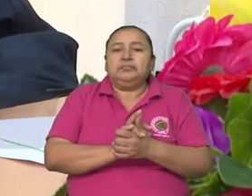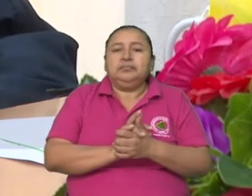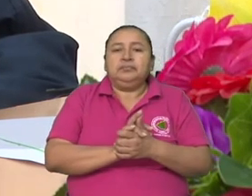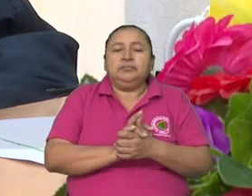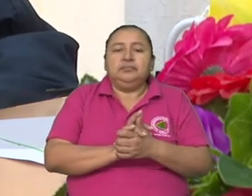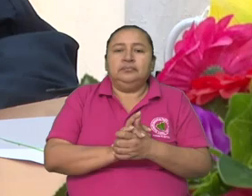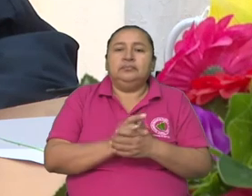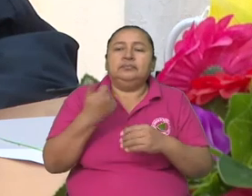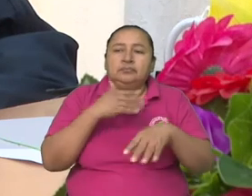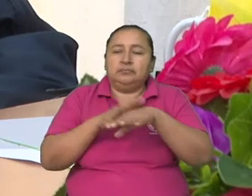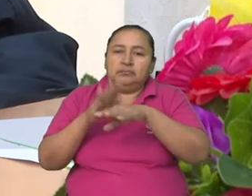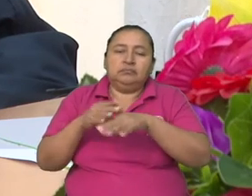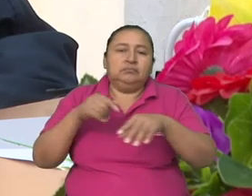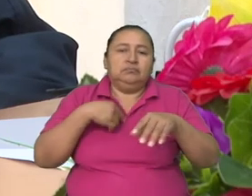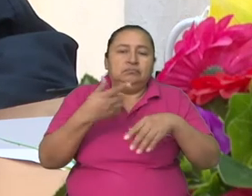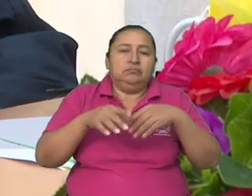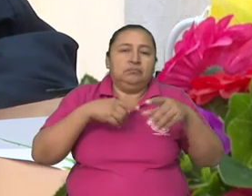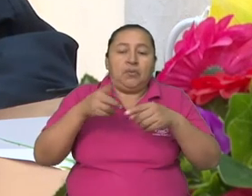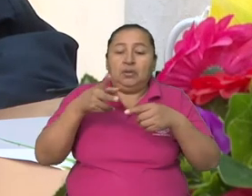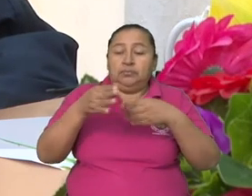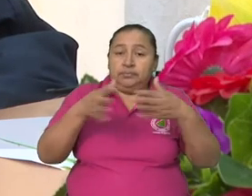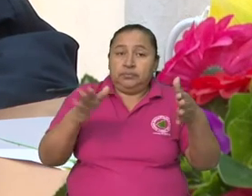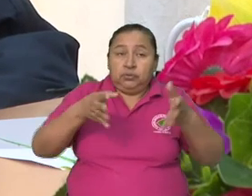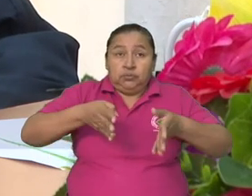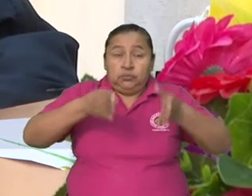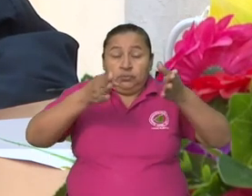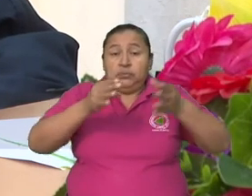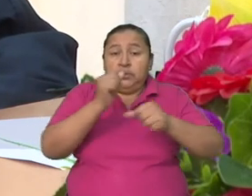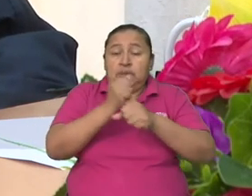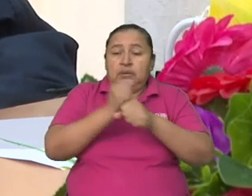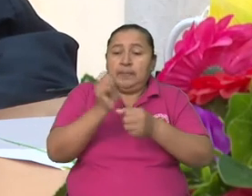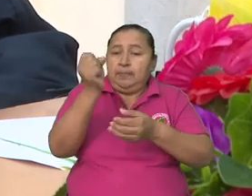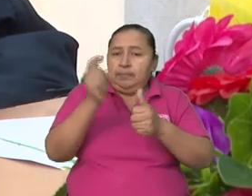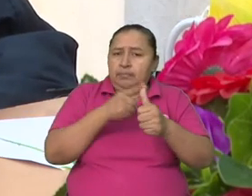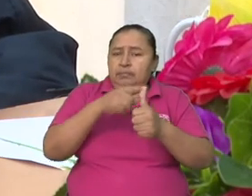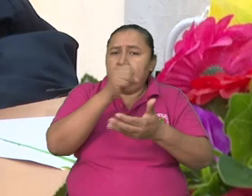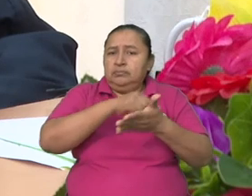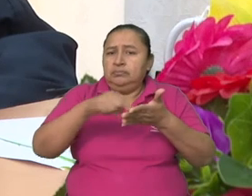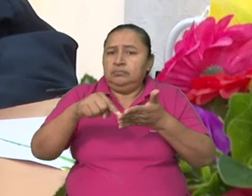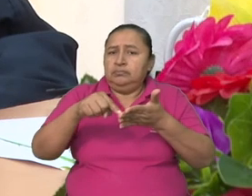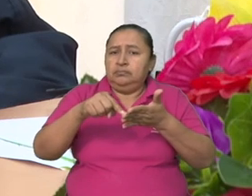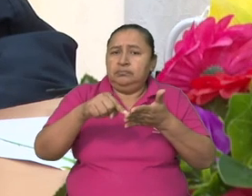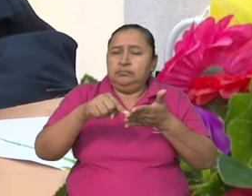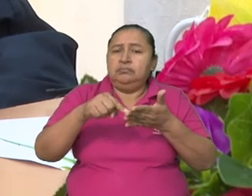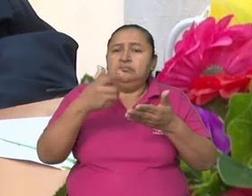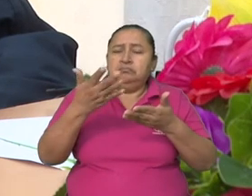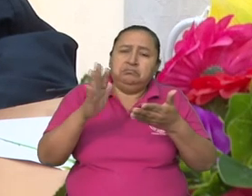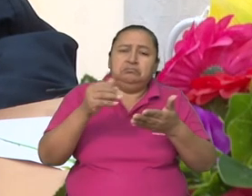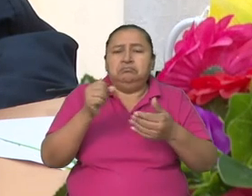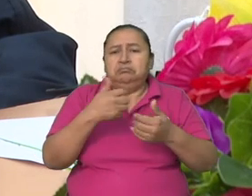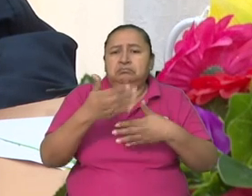Estás invitado para la inauguración del edificio de operaciones la primera semana para que te invite